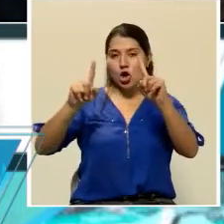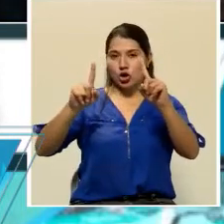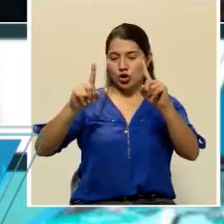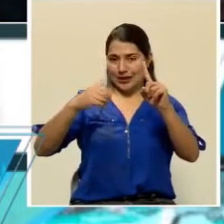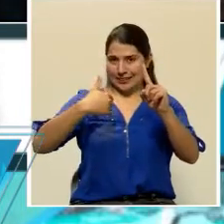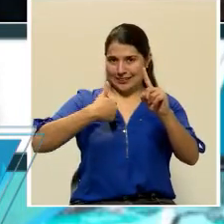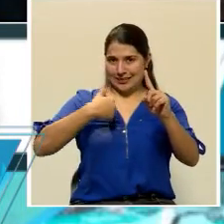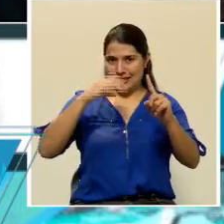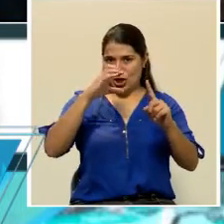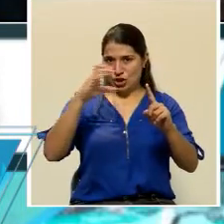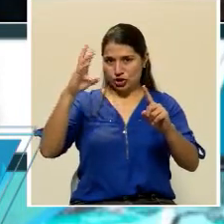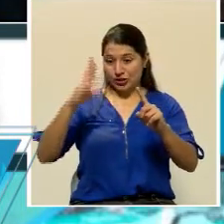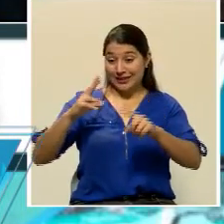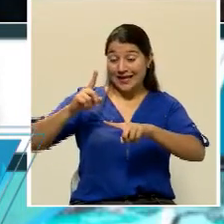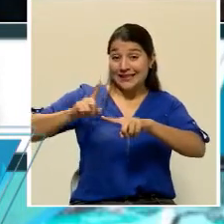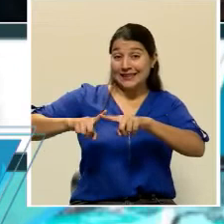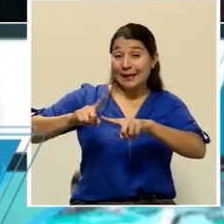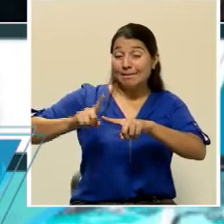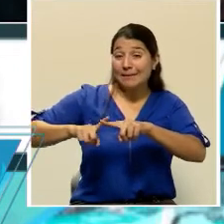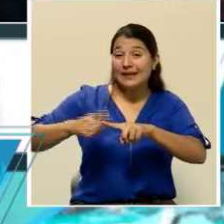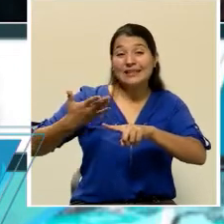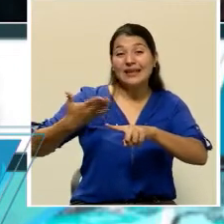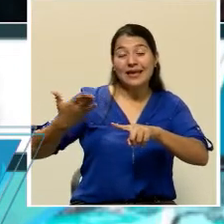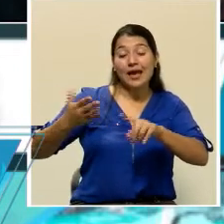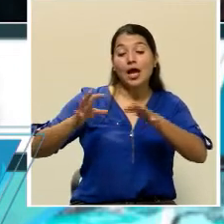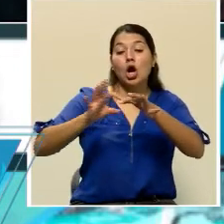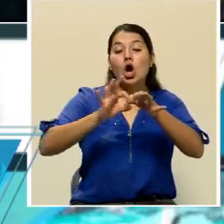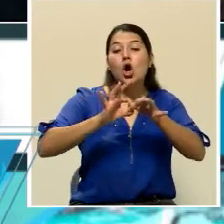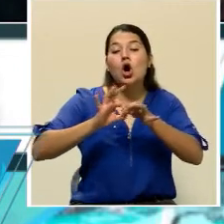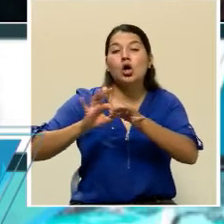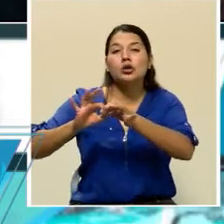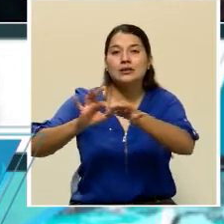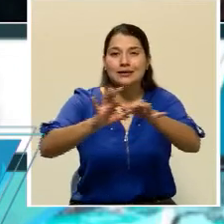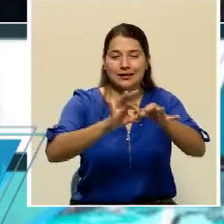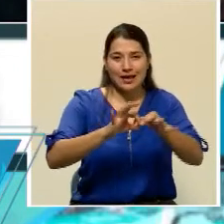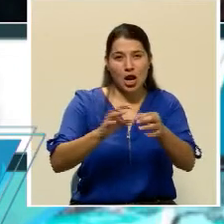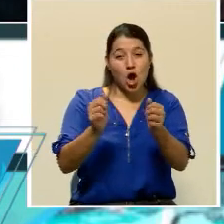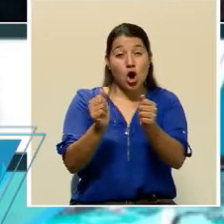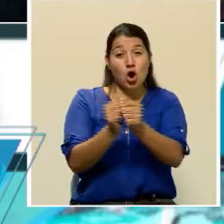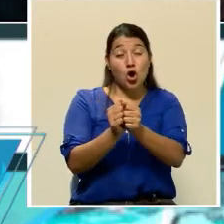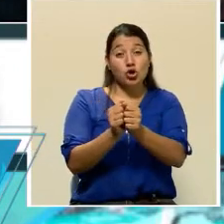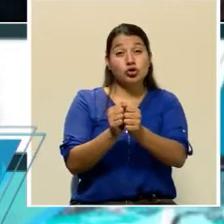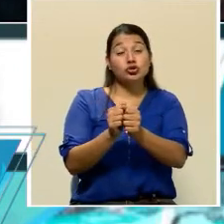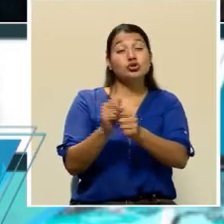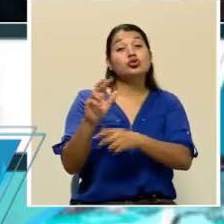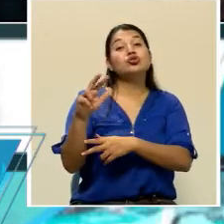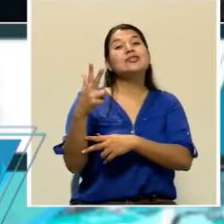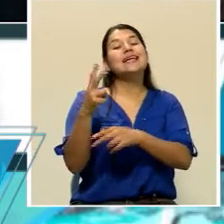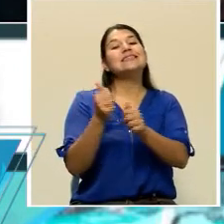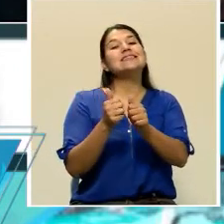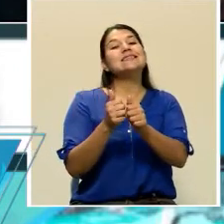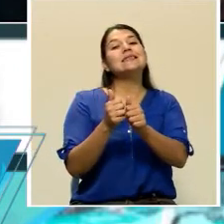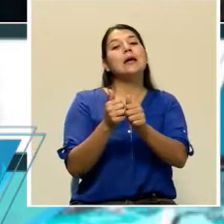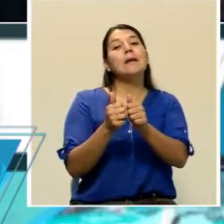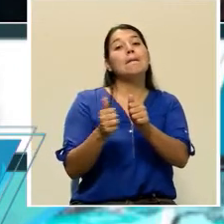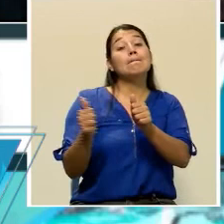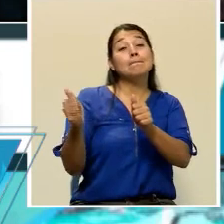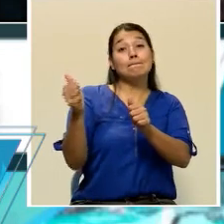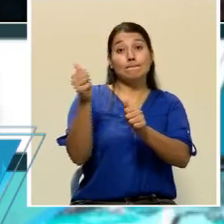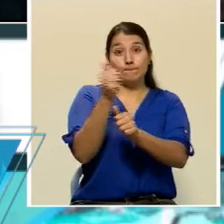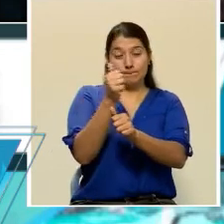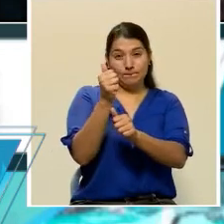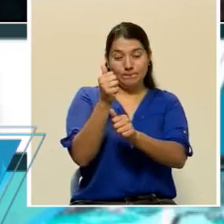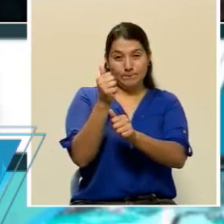depende de una gestión coordinada con los distintos poderes de la República, y en esta crisis, particularmente con el